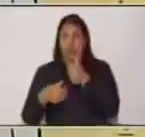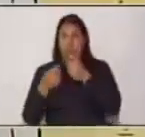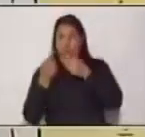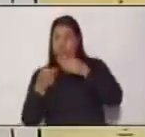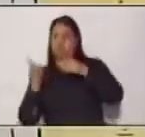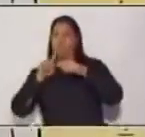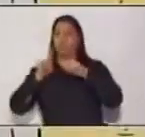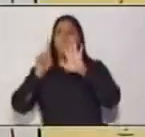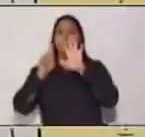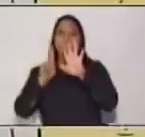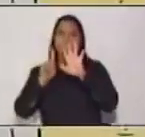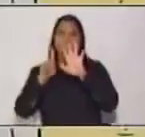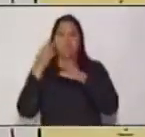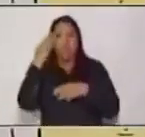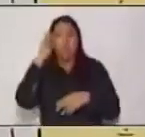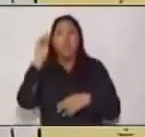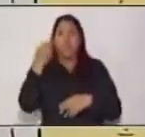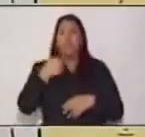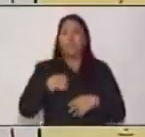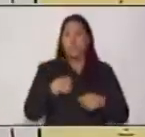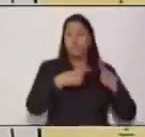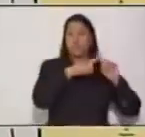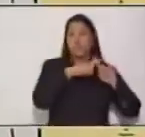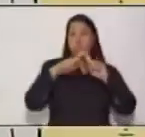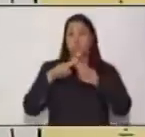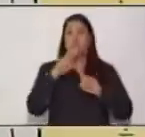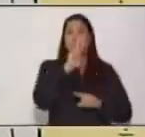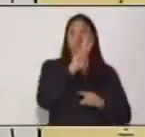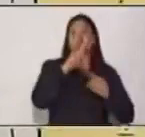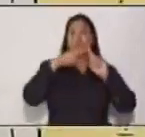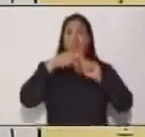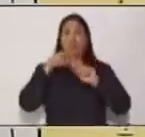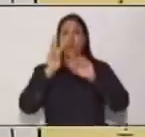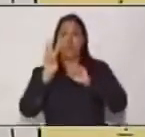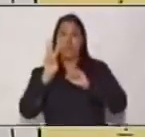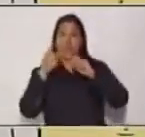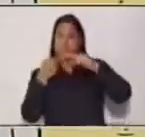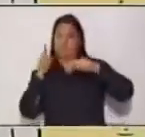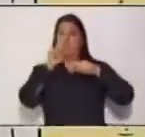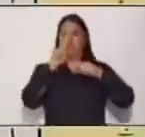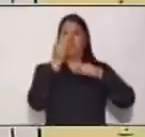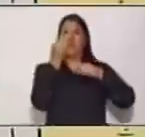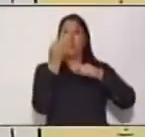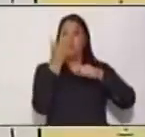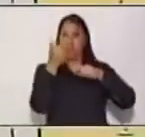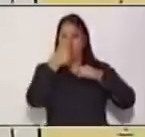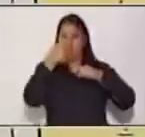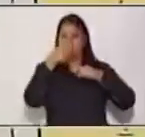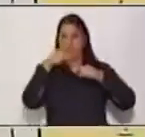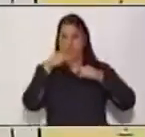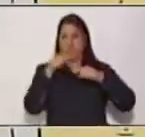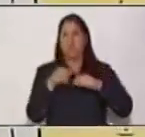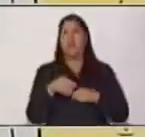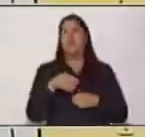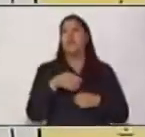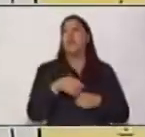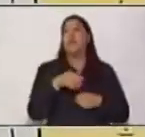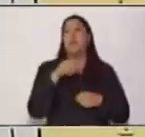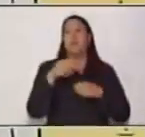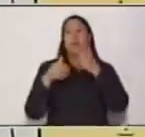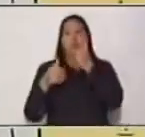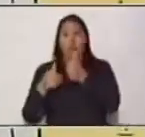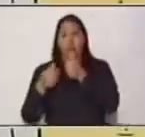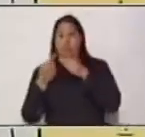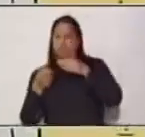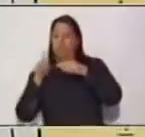a la 6, porque multipliqué 2 por 3, que eran sus exponentes. 2 por 3 me da a la 6. En el